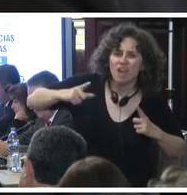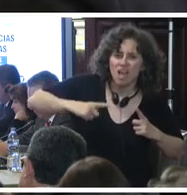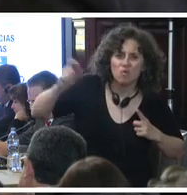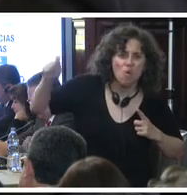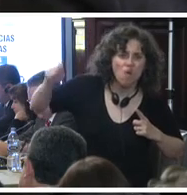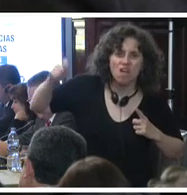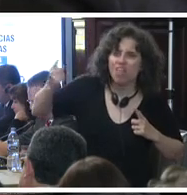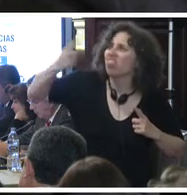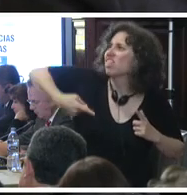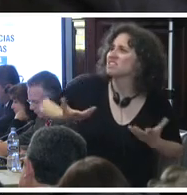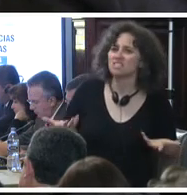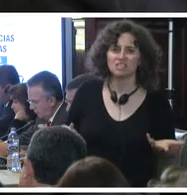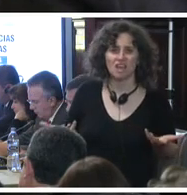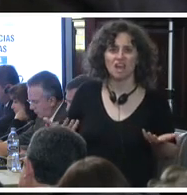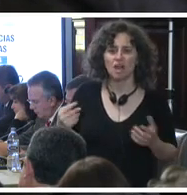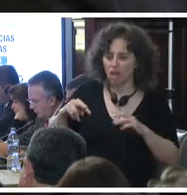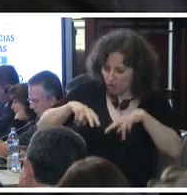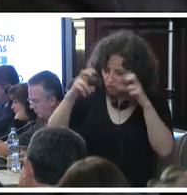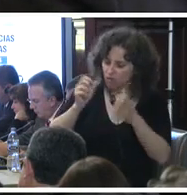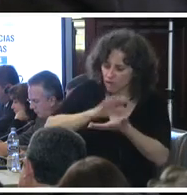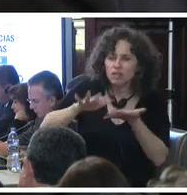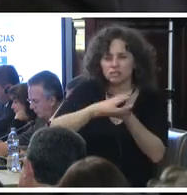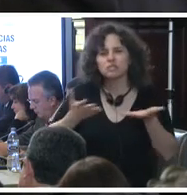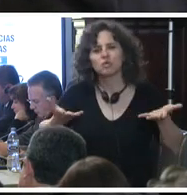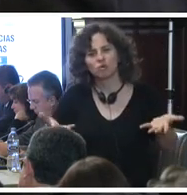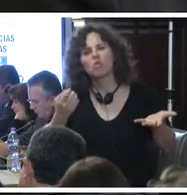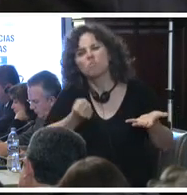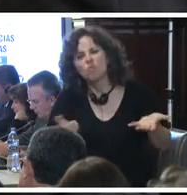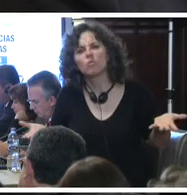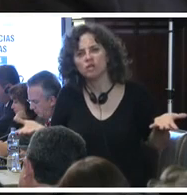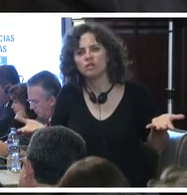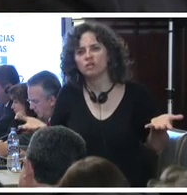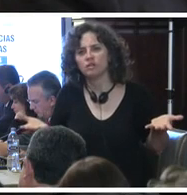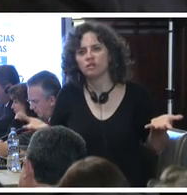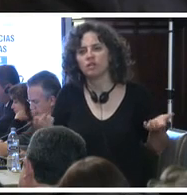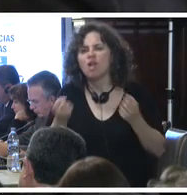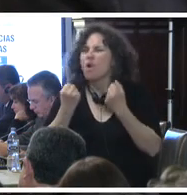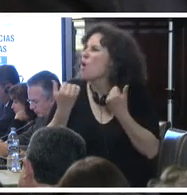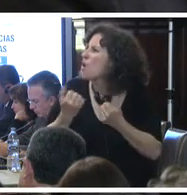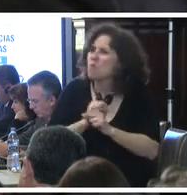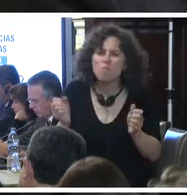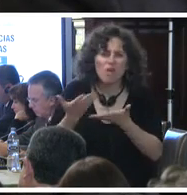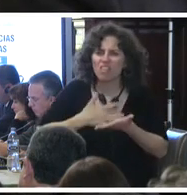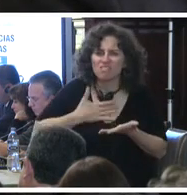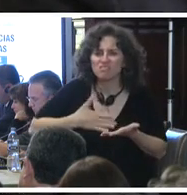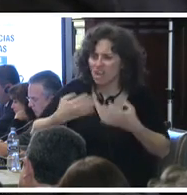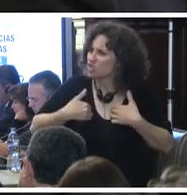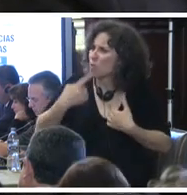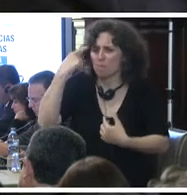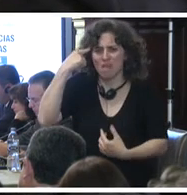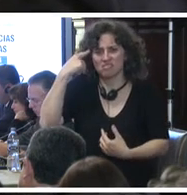decidan revisar nuestro caso como puede ser posible digo